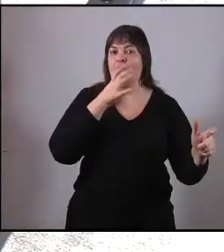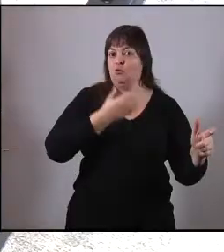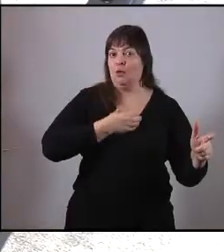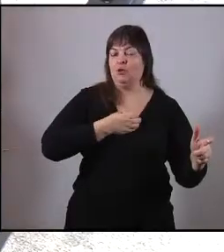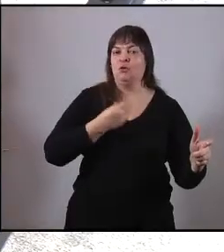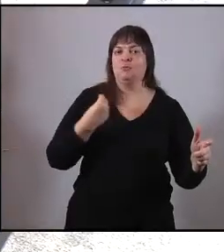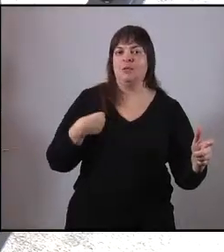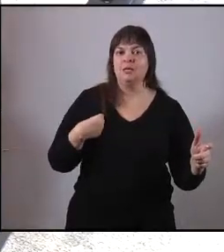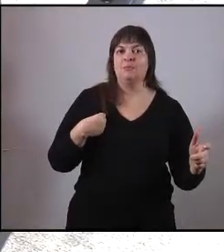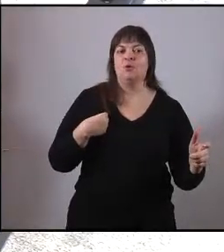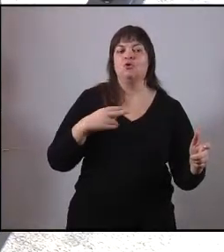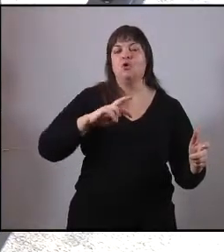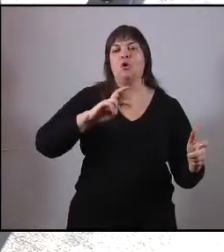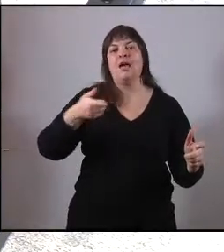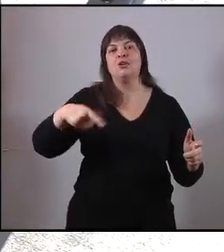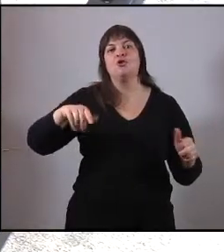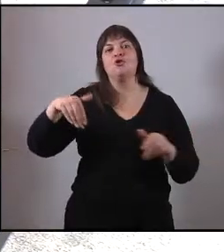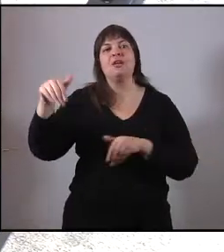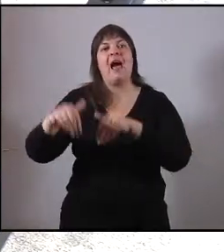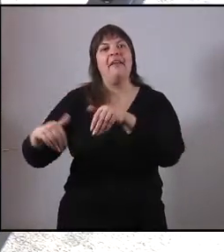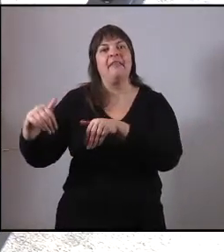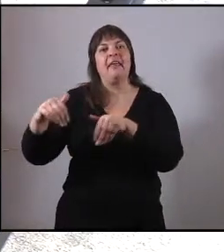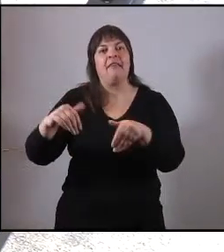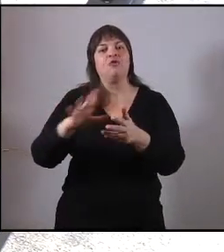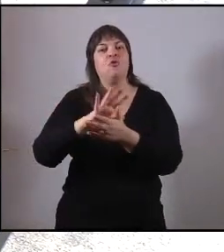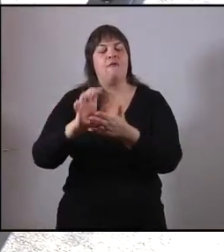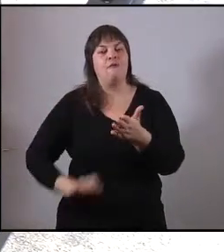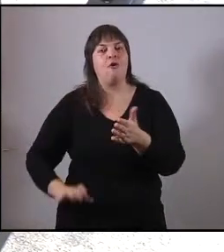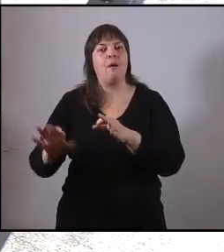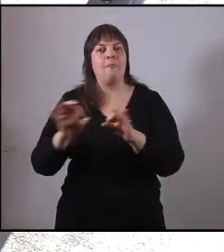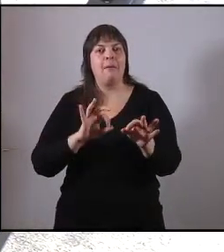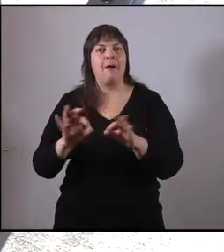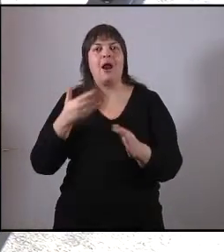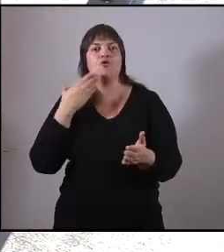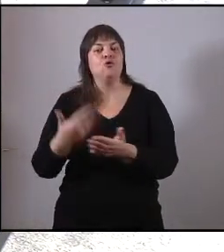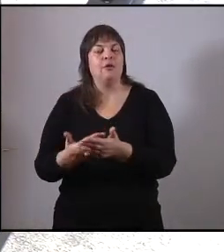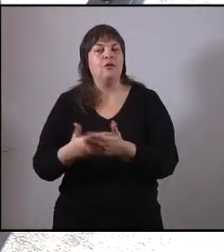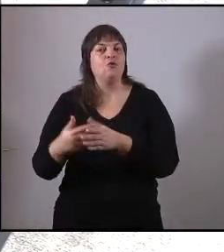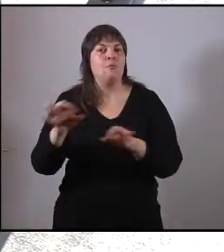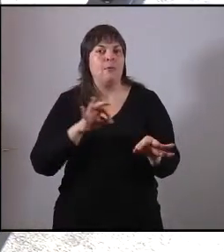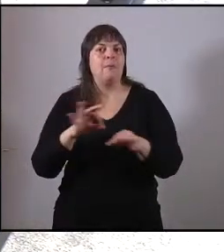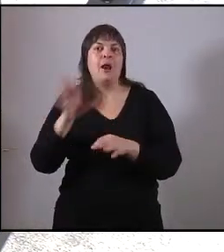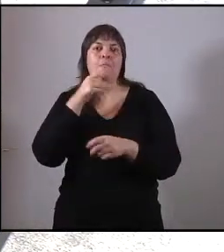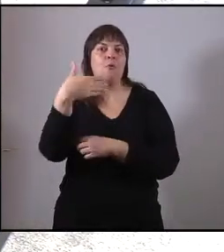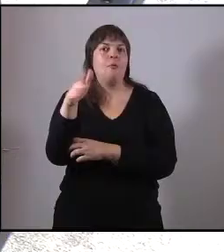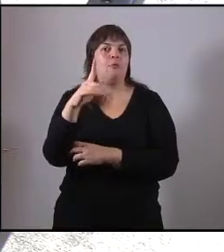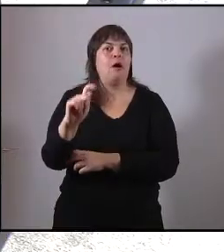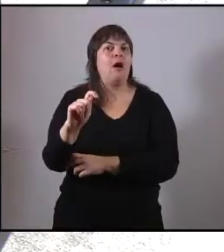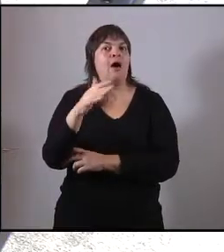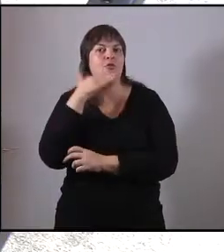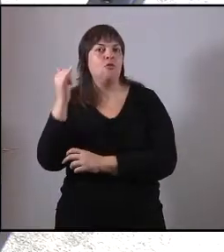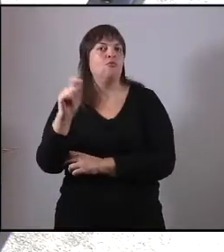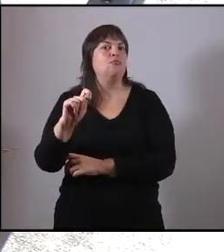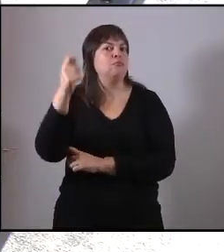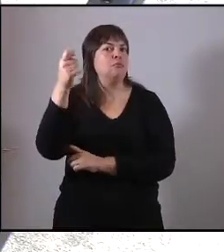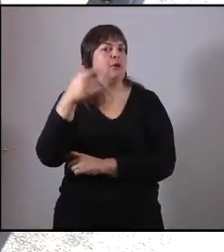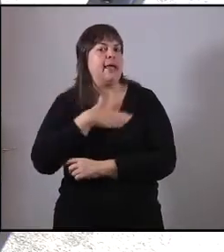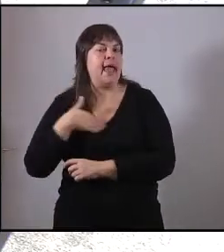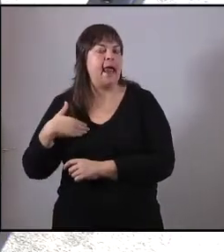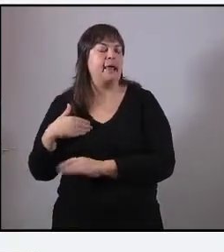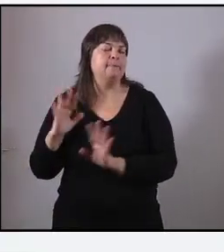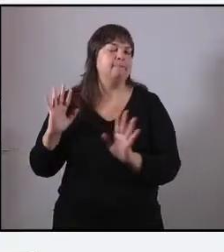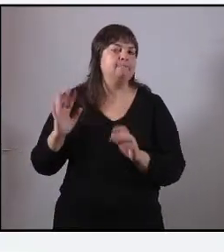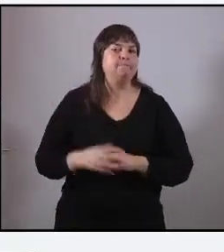a aquellos que opten o que estén preparando un informe o una solicitud para esa bandera azul también poder optar a este tipo de ayudas.